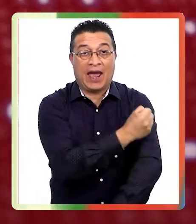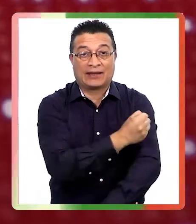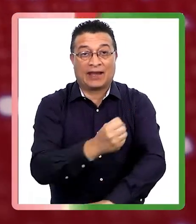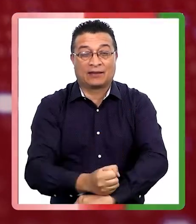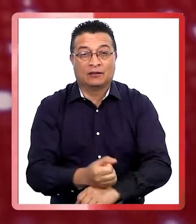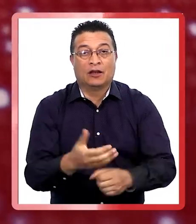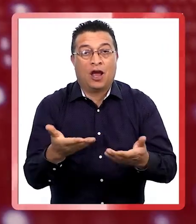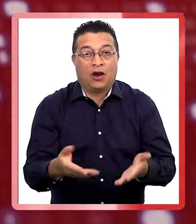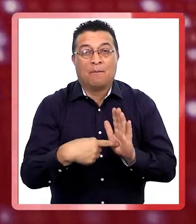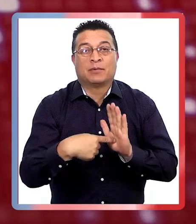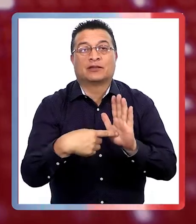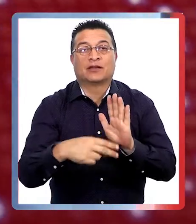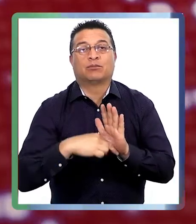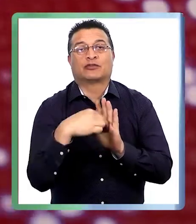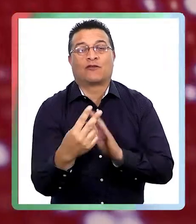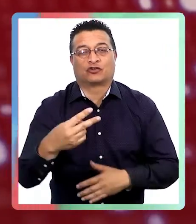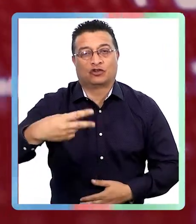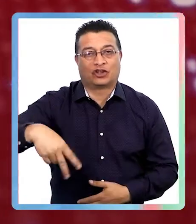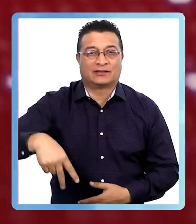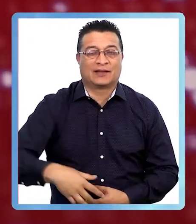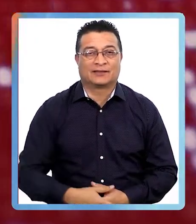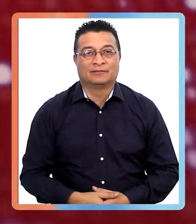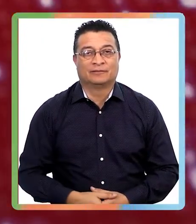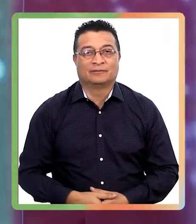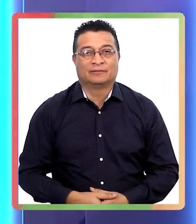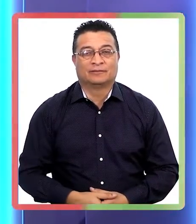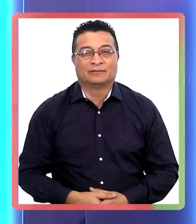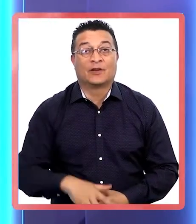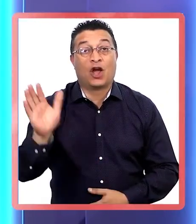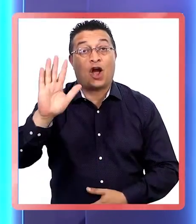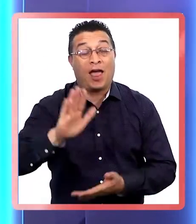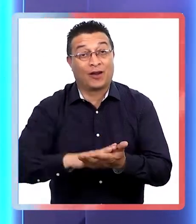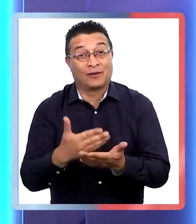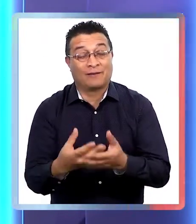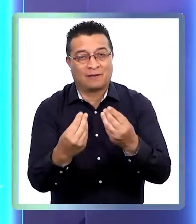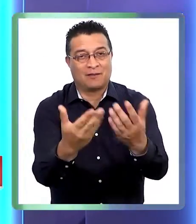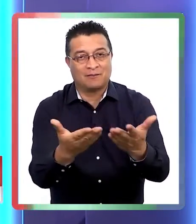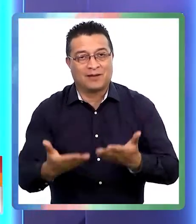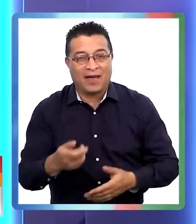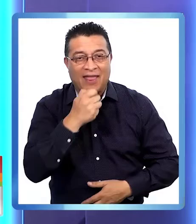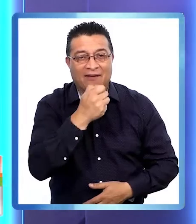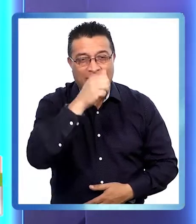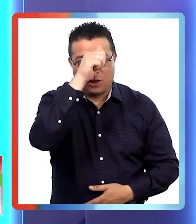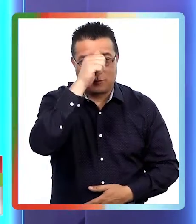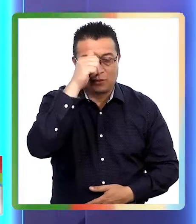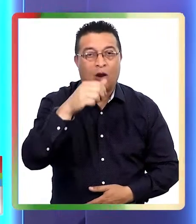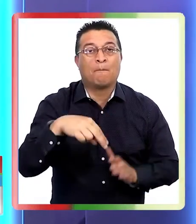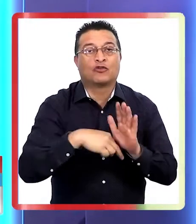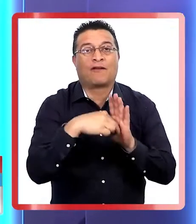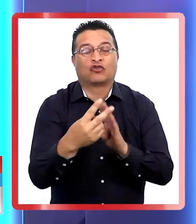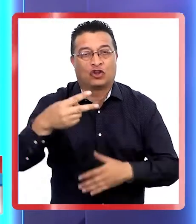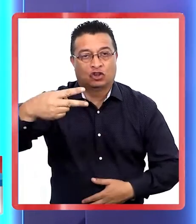Chile. Arcatel presenta Portavoz Noticias. Hola, ¿cómo están? Les damos la bienvenida a la entrevista del domingo